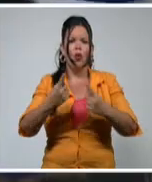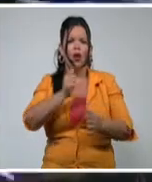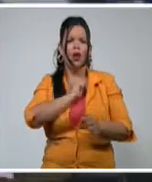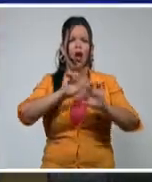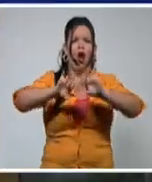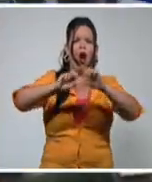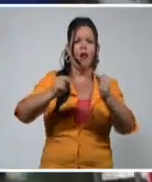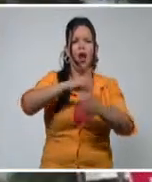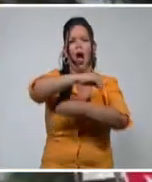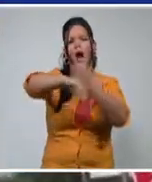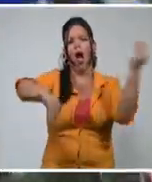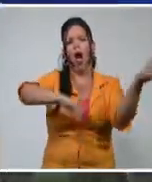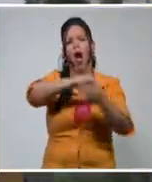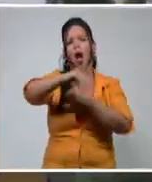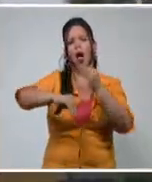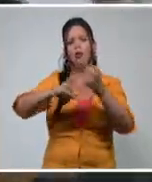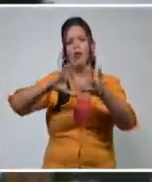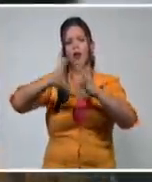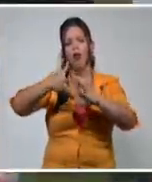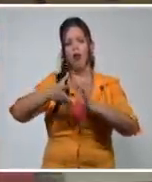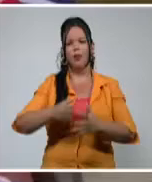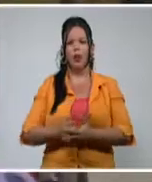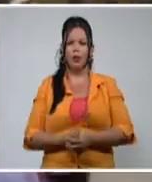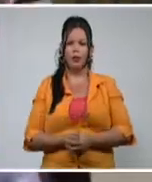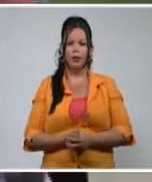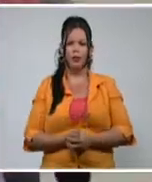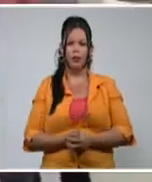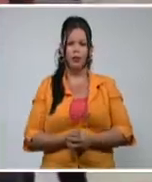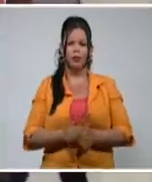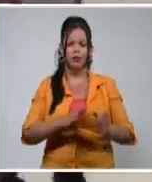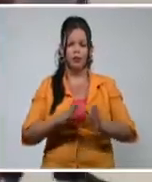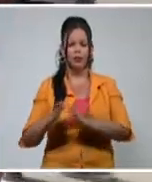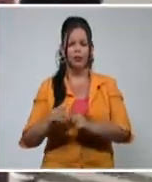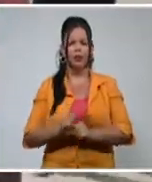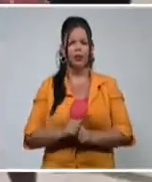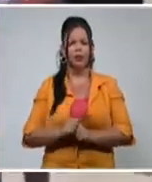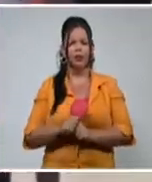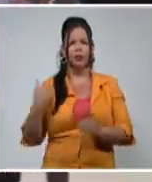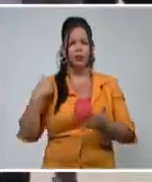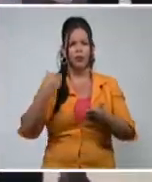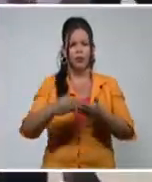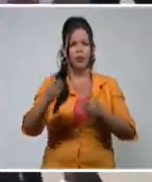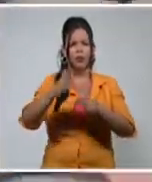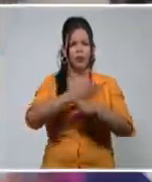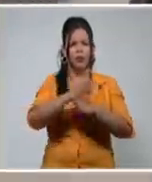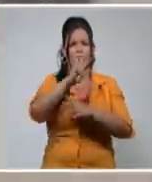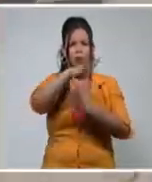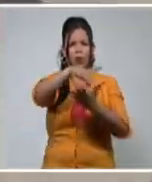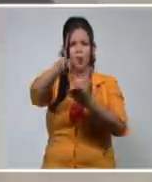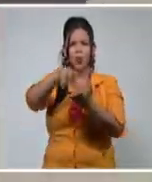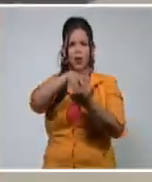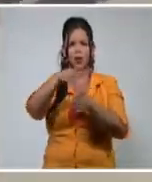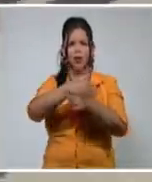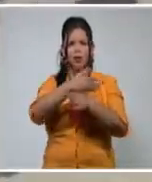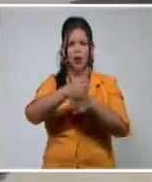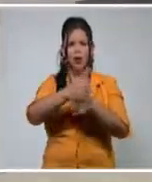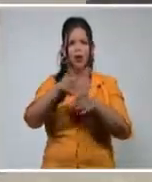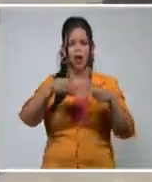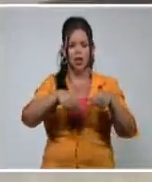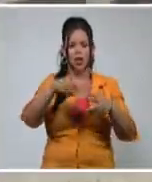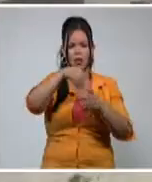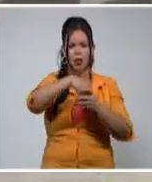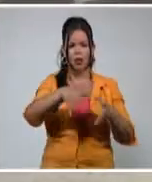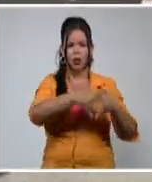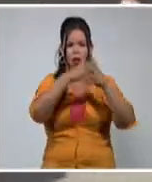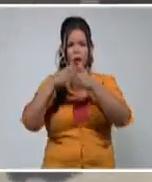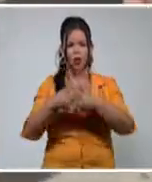ser. En enero de este año, 4 ciudades estadounidenses fueron escenario del reclamo de 500,000 de cubanos que